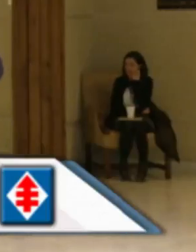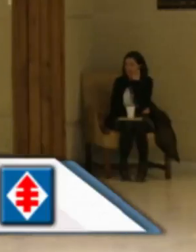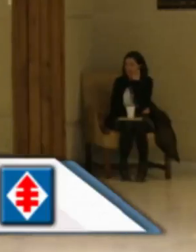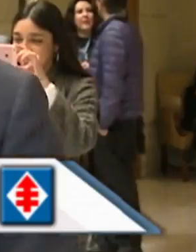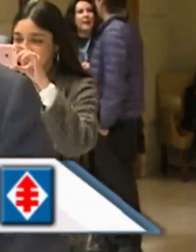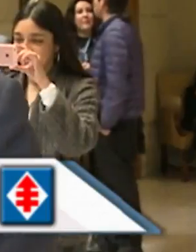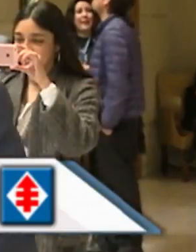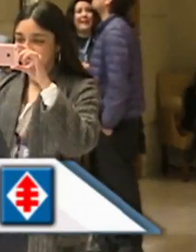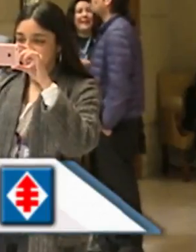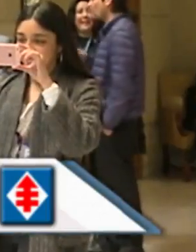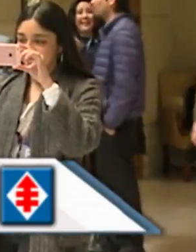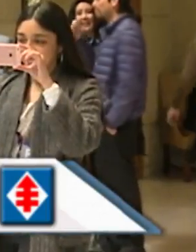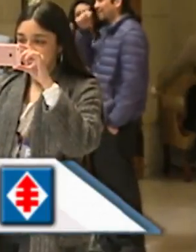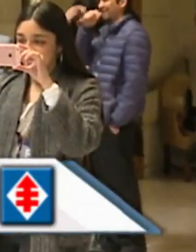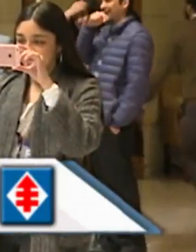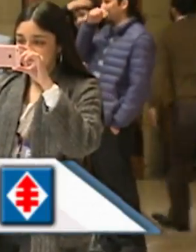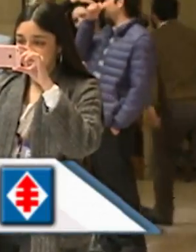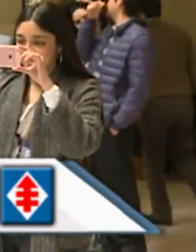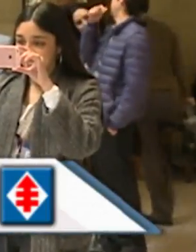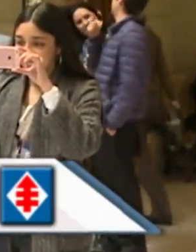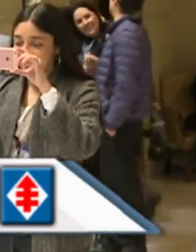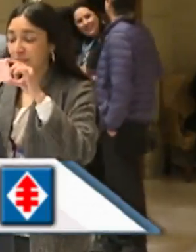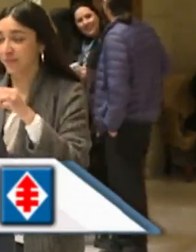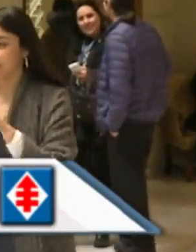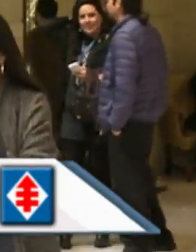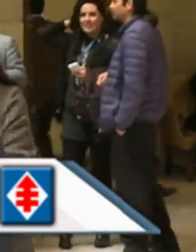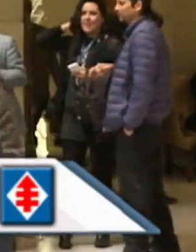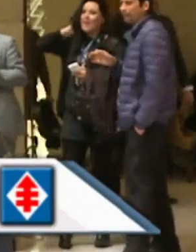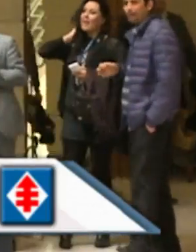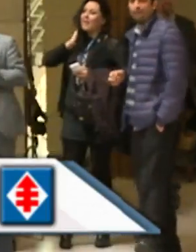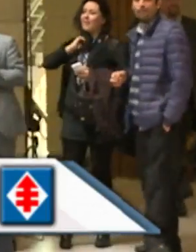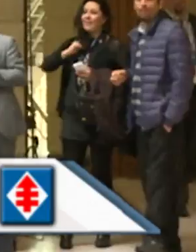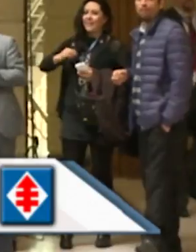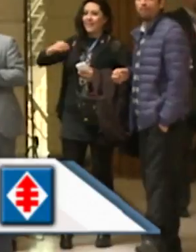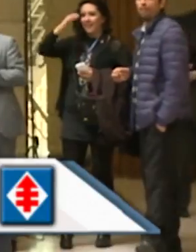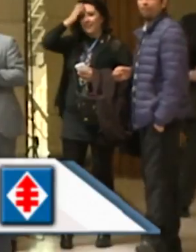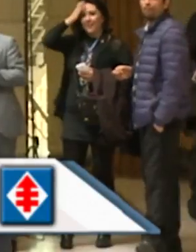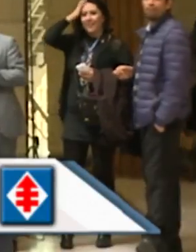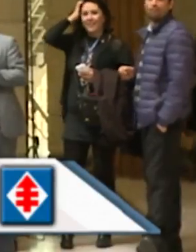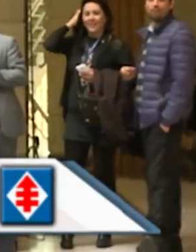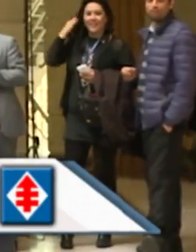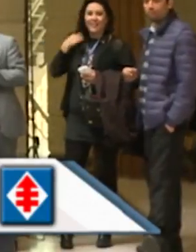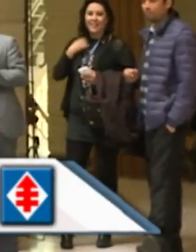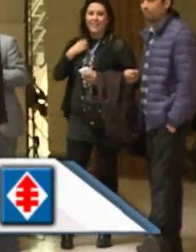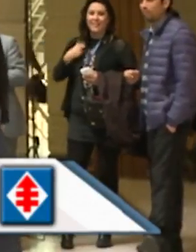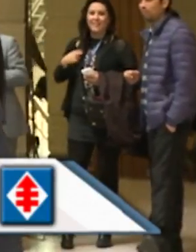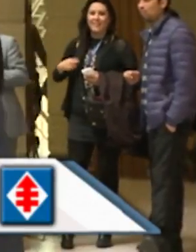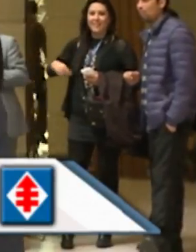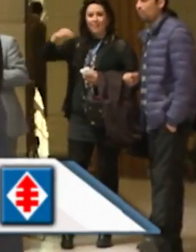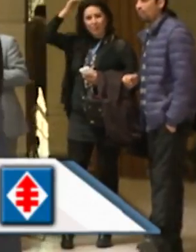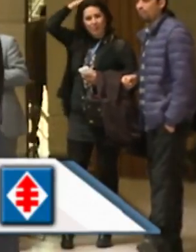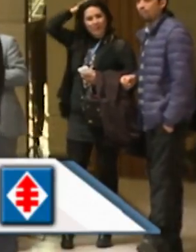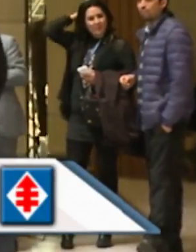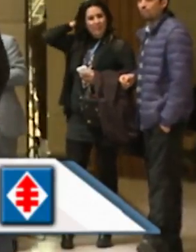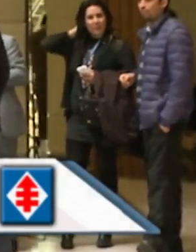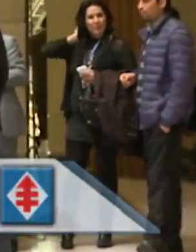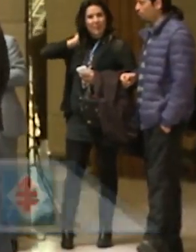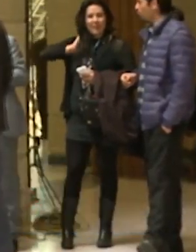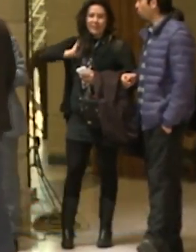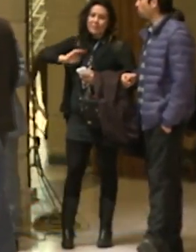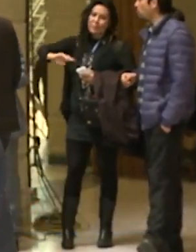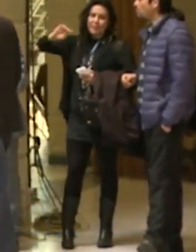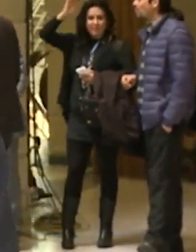diligente respecto a los parquímetros va a quedar en términos de que se tenga que cobrar por minutos de tiempo efectivamente